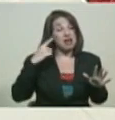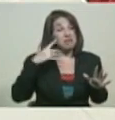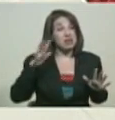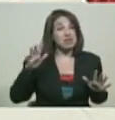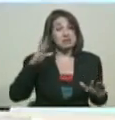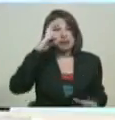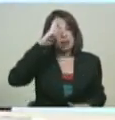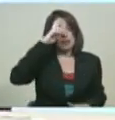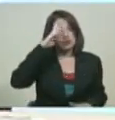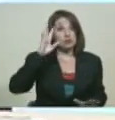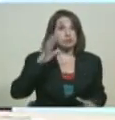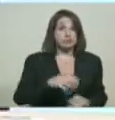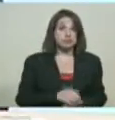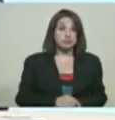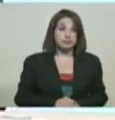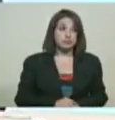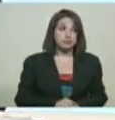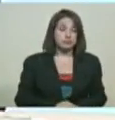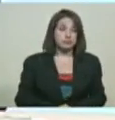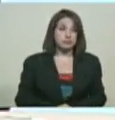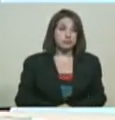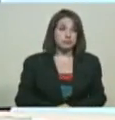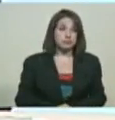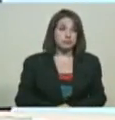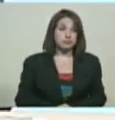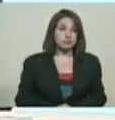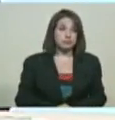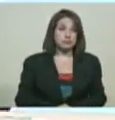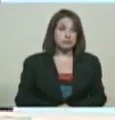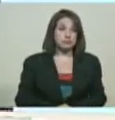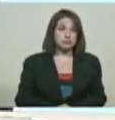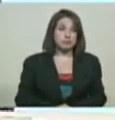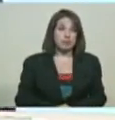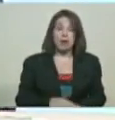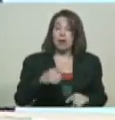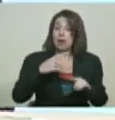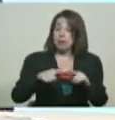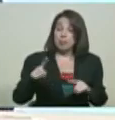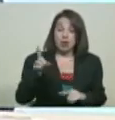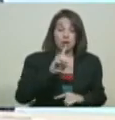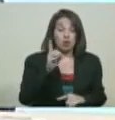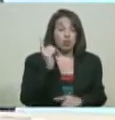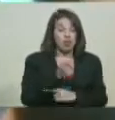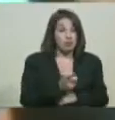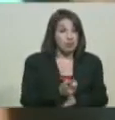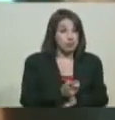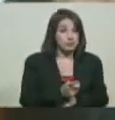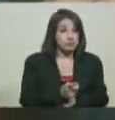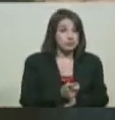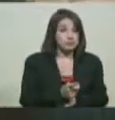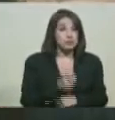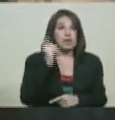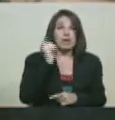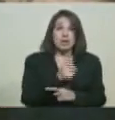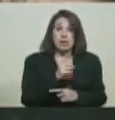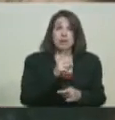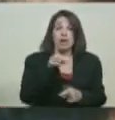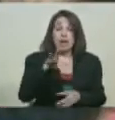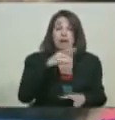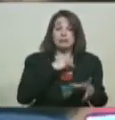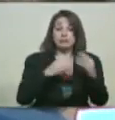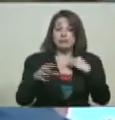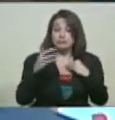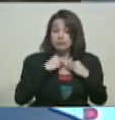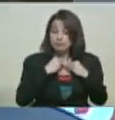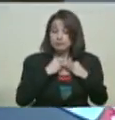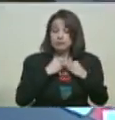bueno como sectario pero no deberíamos serlo ya las críticas por sectarismos han